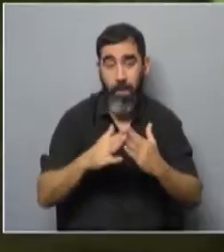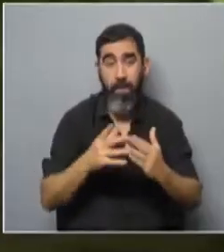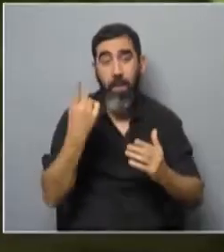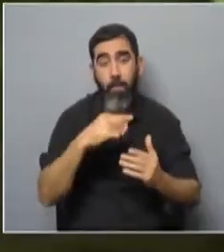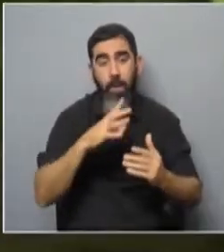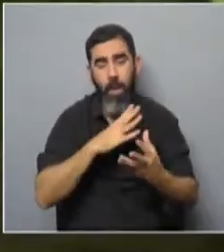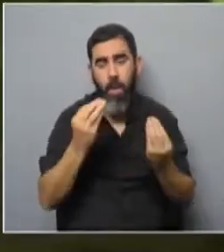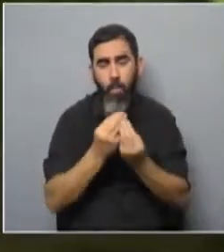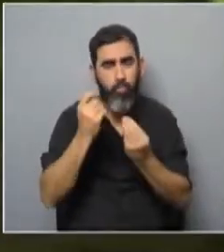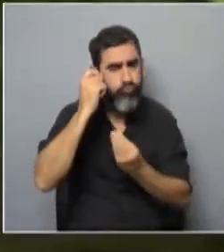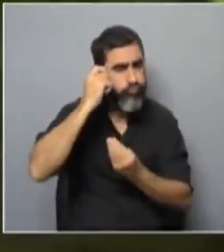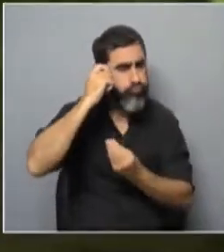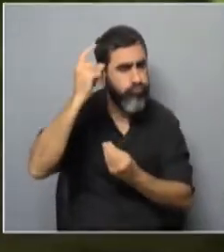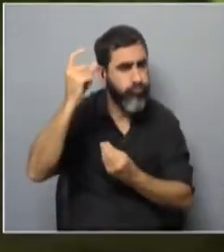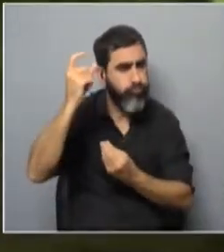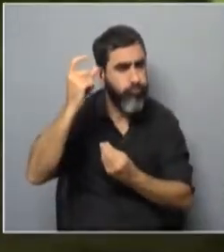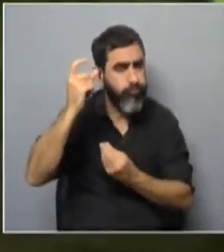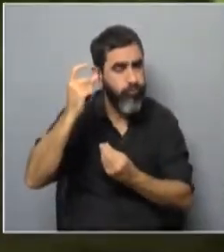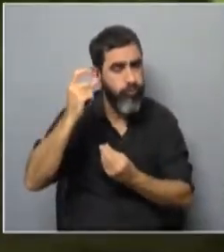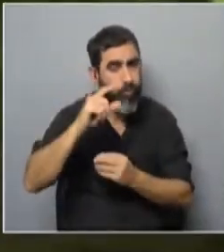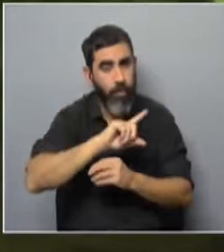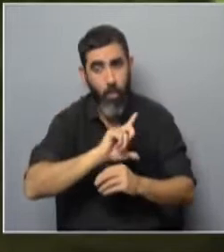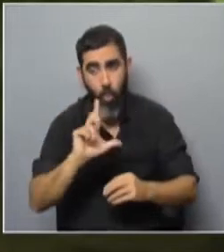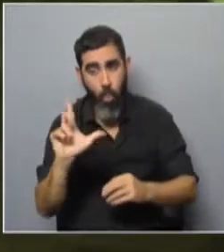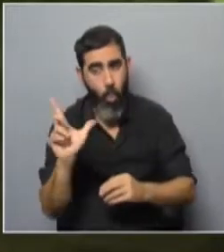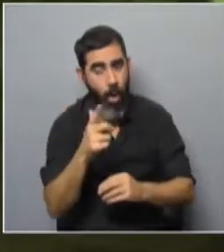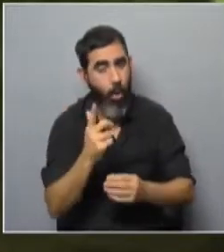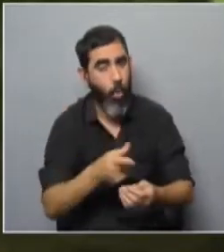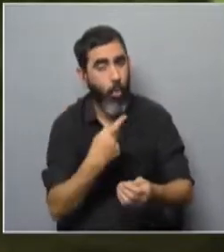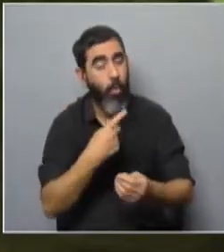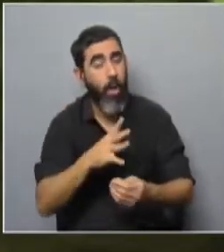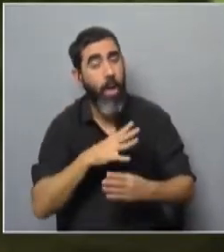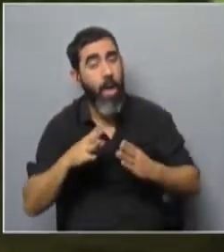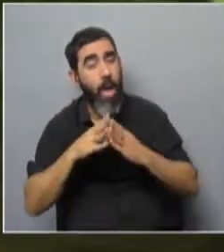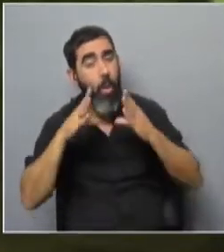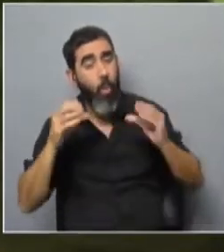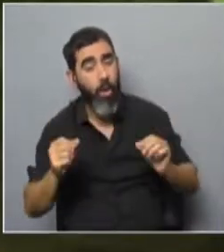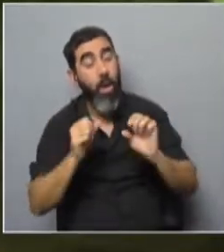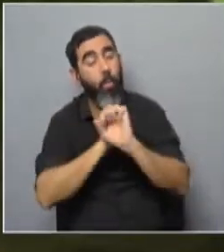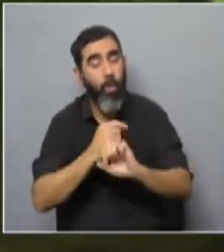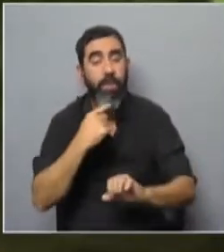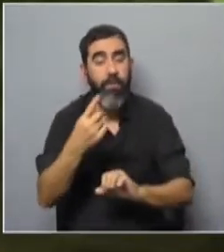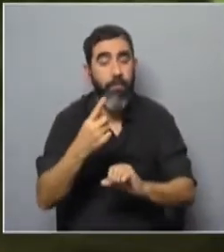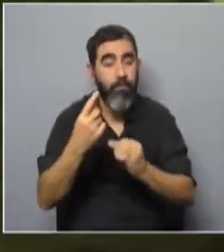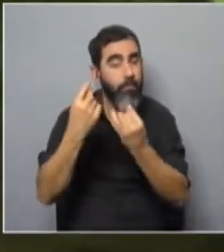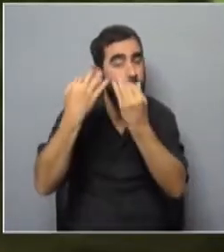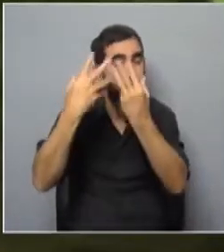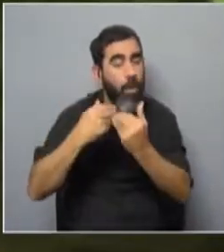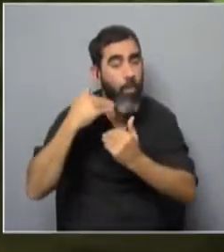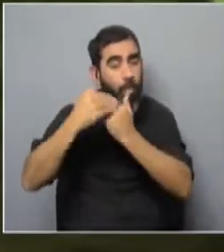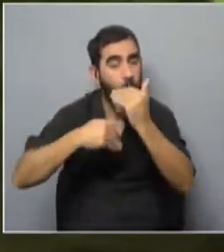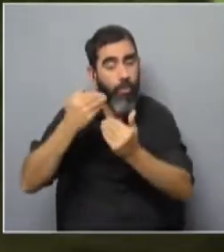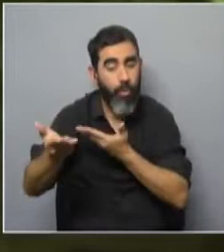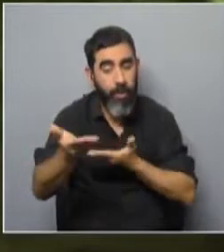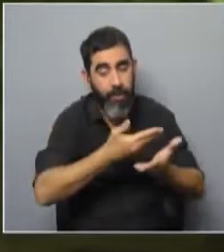un montón de conocimientos que no acceden habitualmente a la escuela, que podrían ser empleados para estructurar los procesos de